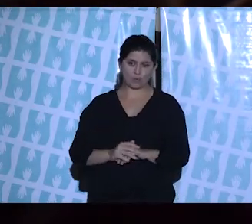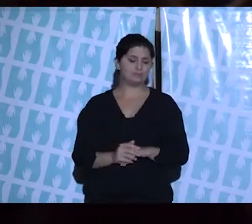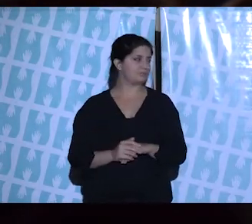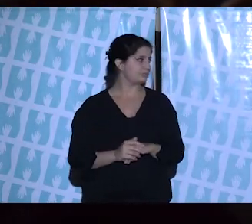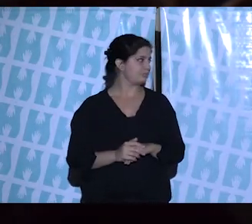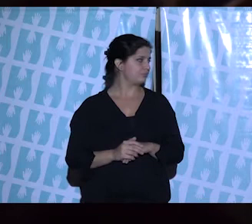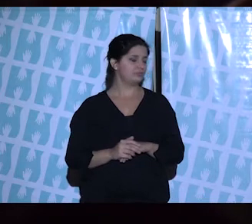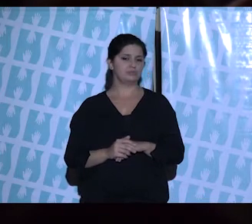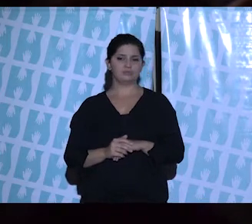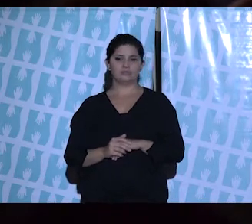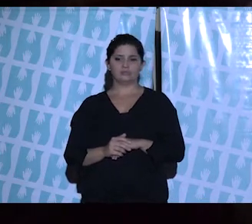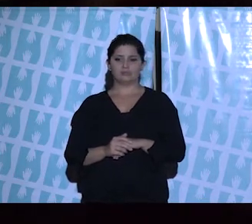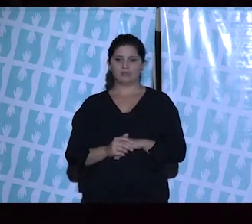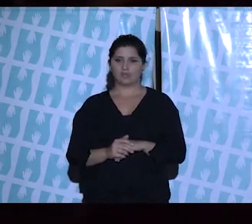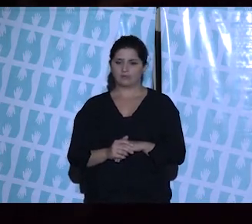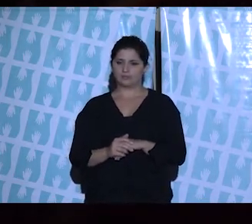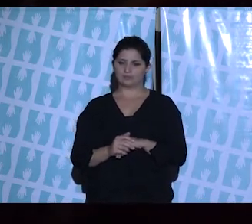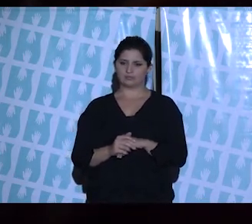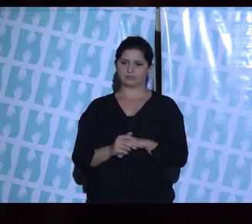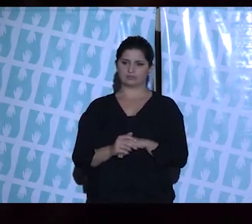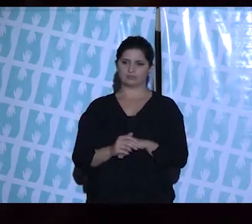Siguiendo con los avances,